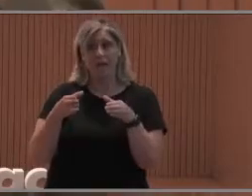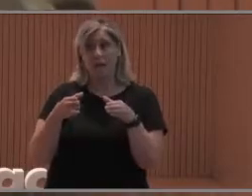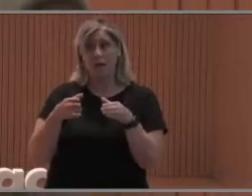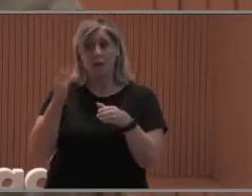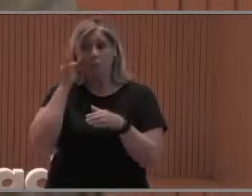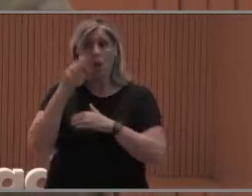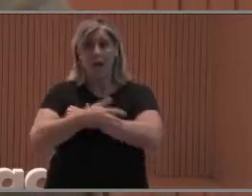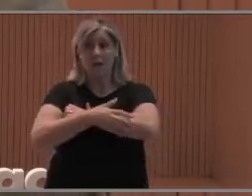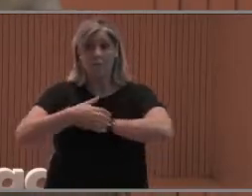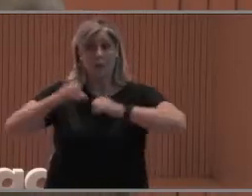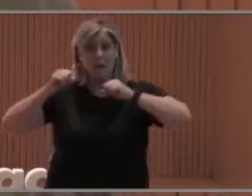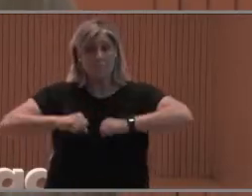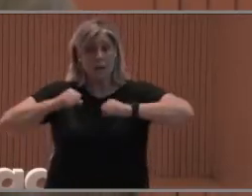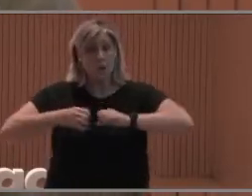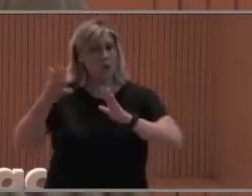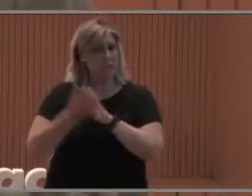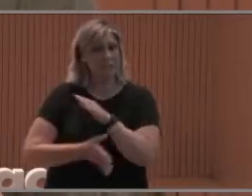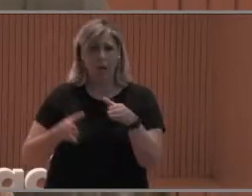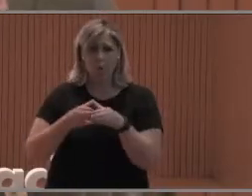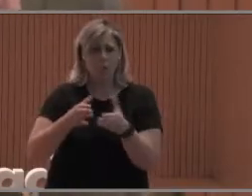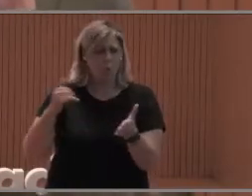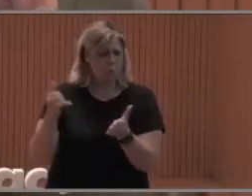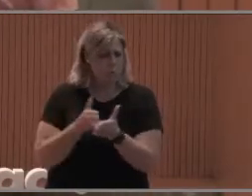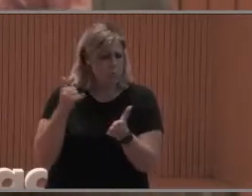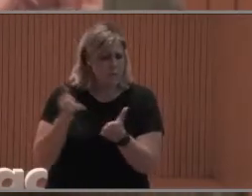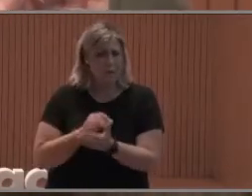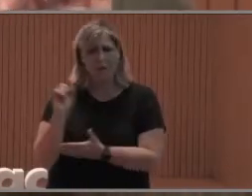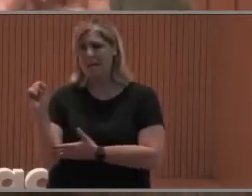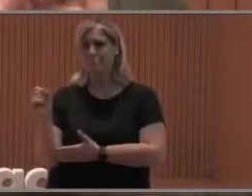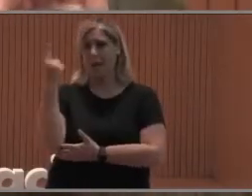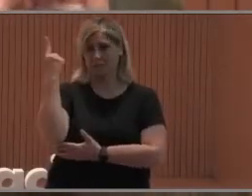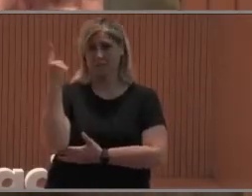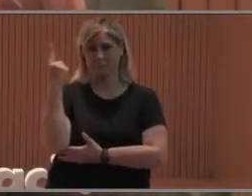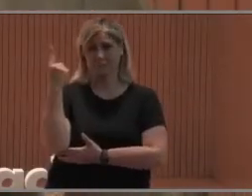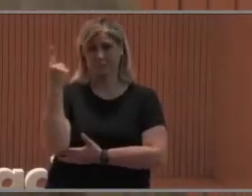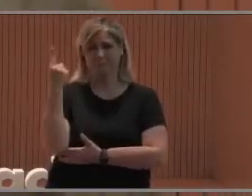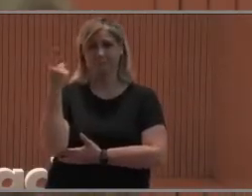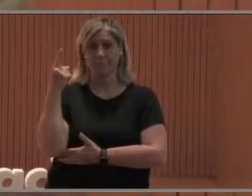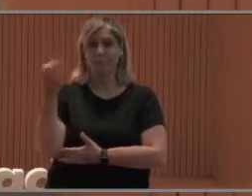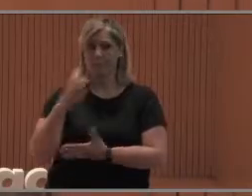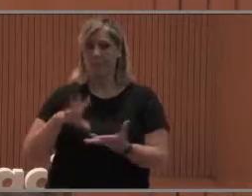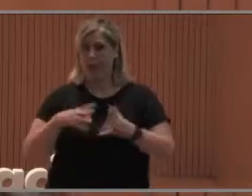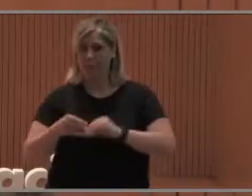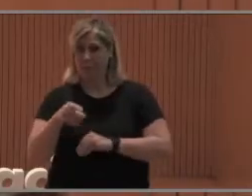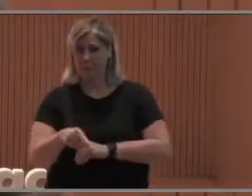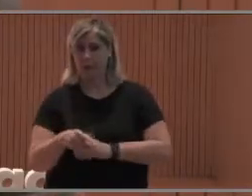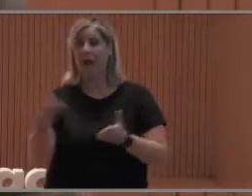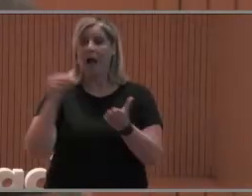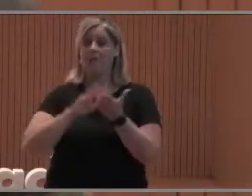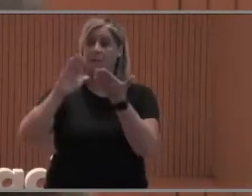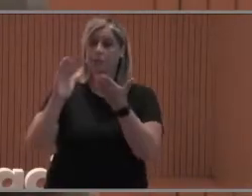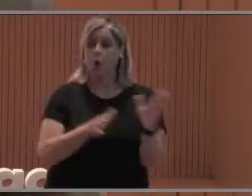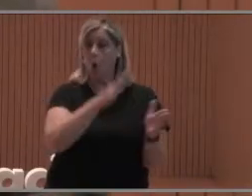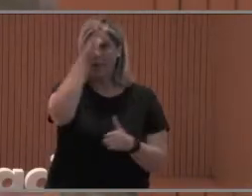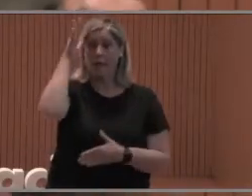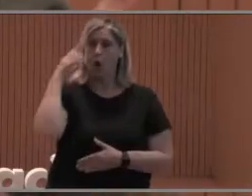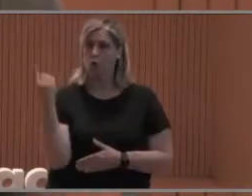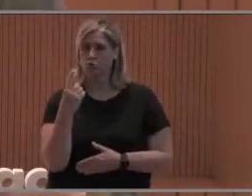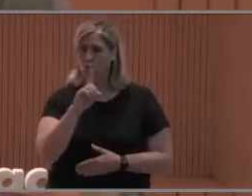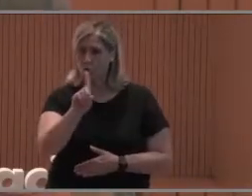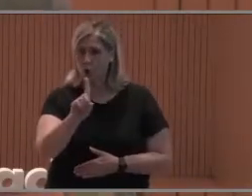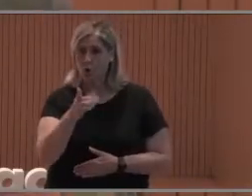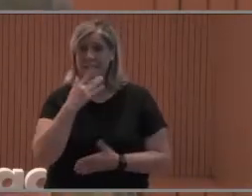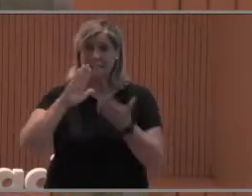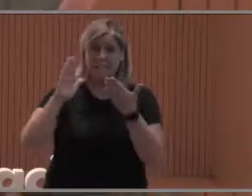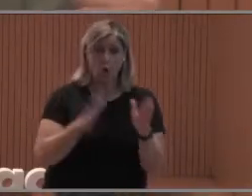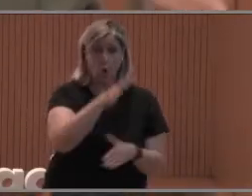mujeres pobres mayores son un grupo muy vulnerable a los impactos de la ola de calor. Hay que adaptarse. Y además las olas de calor no vienen solas. Cuando hay ola de